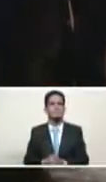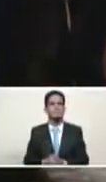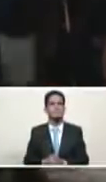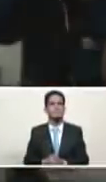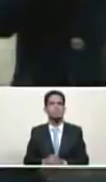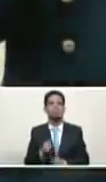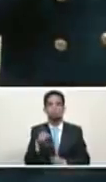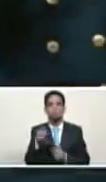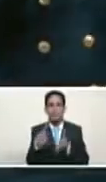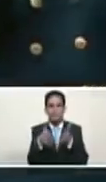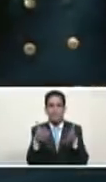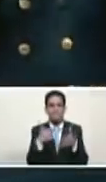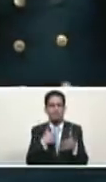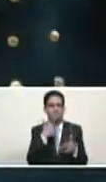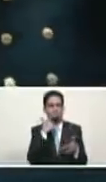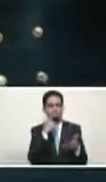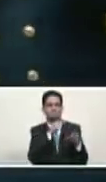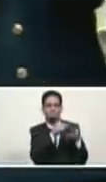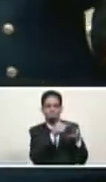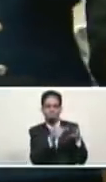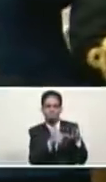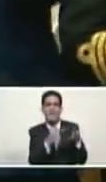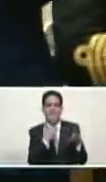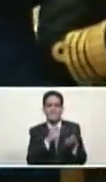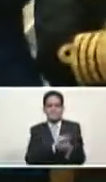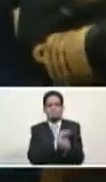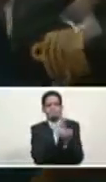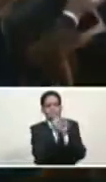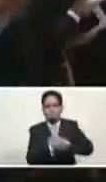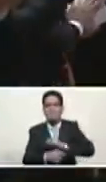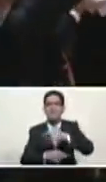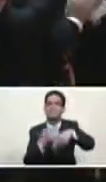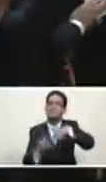Una gran rectificación histórica de la revolución bolivariana.